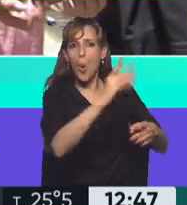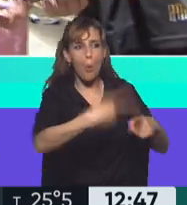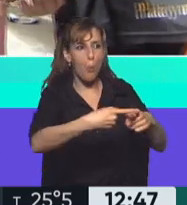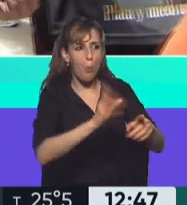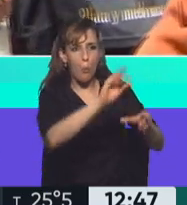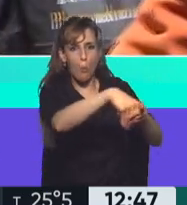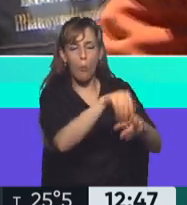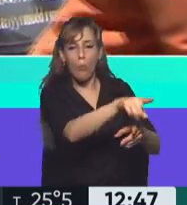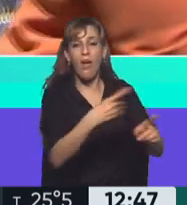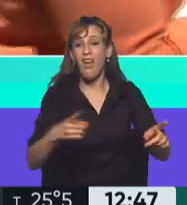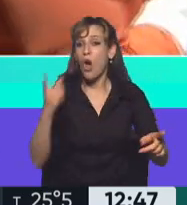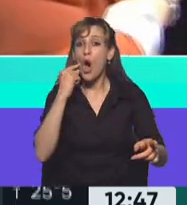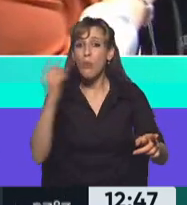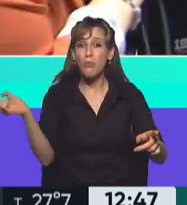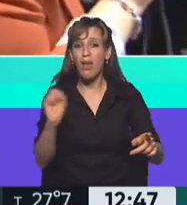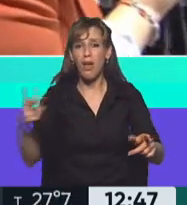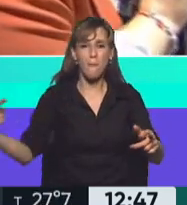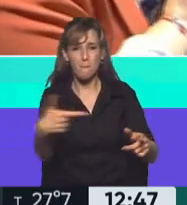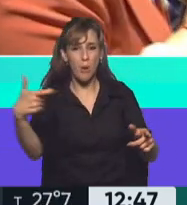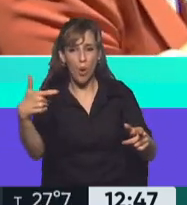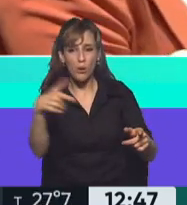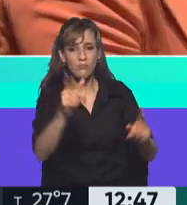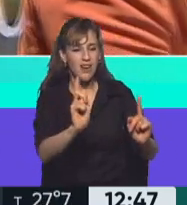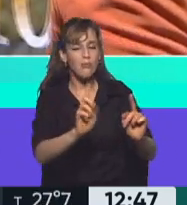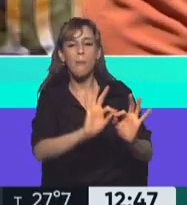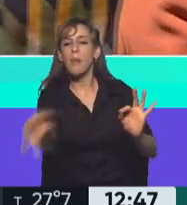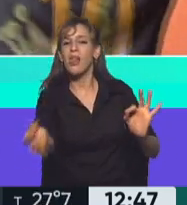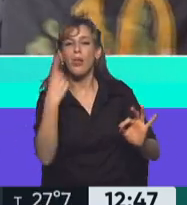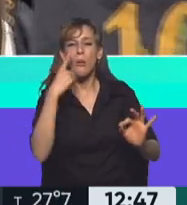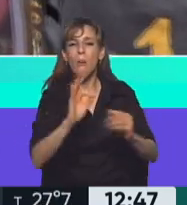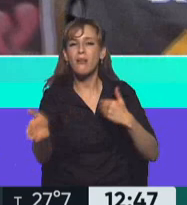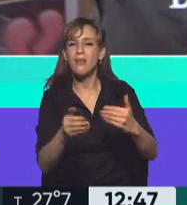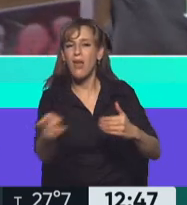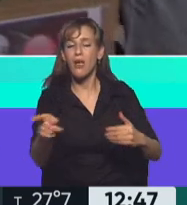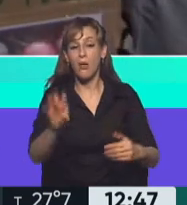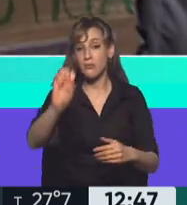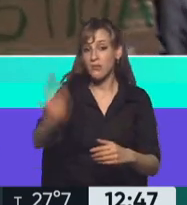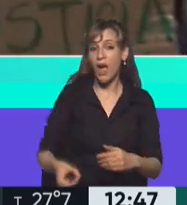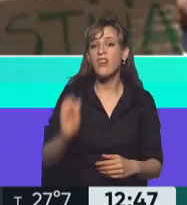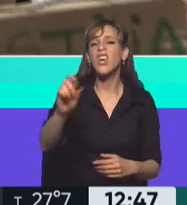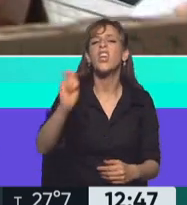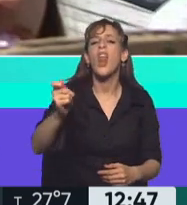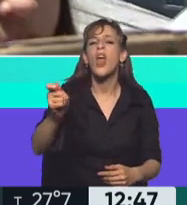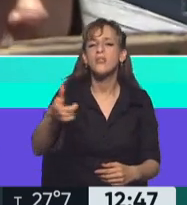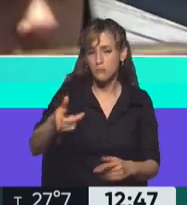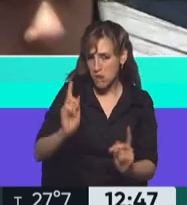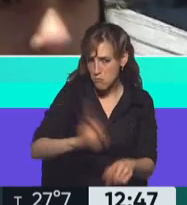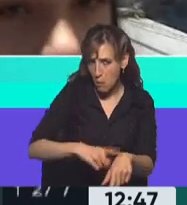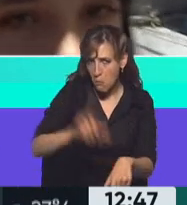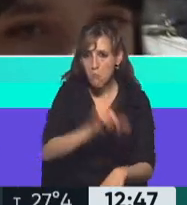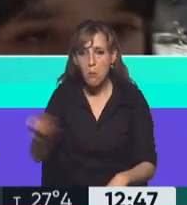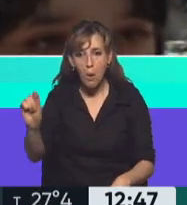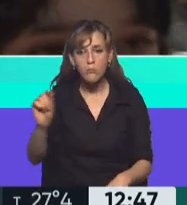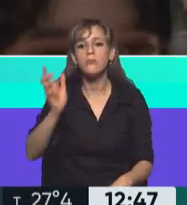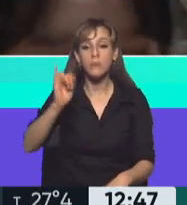paradójico es que la persona que disparó vive apenas a poquitos metros de aquí, saben el nombre y está prófugo desde ese momento. Sí, está prófugo, sí, vive acá a 20 metros,